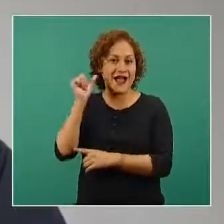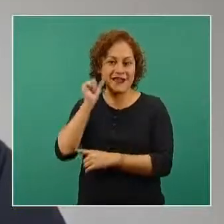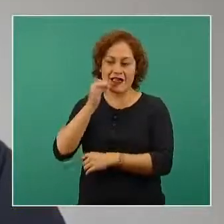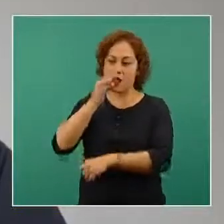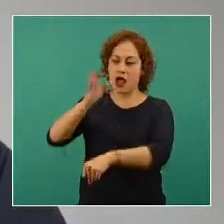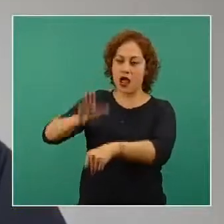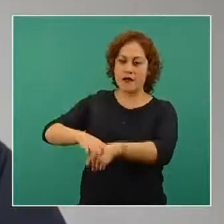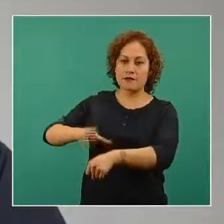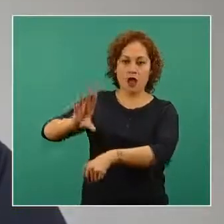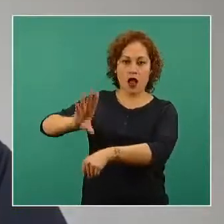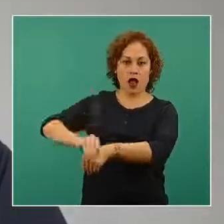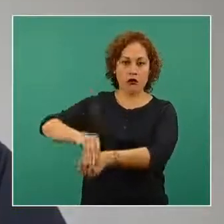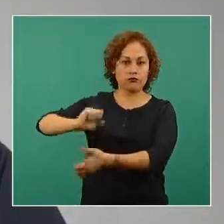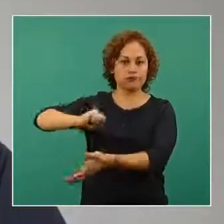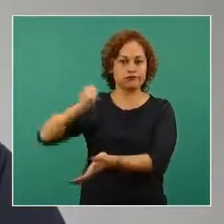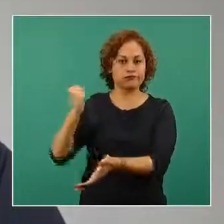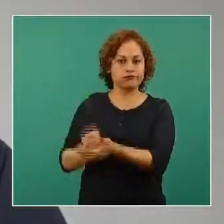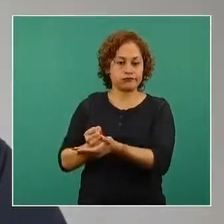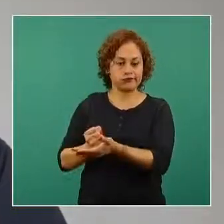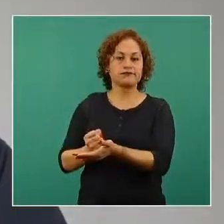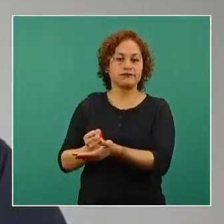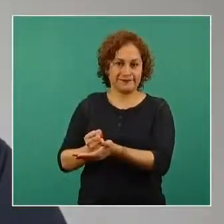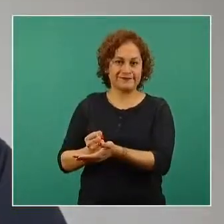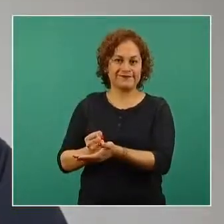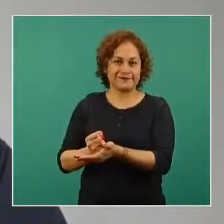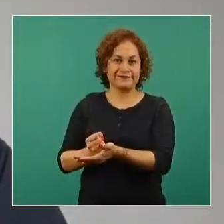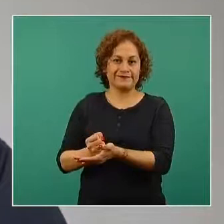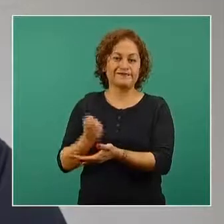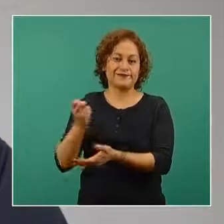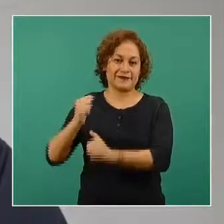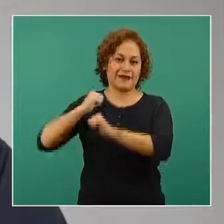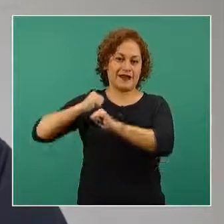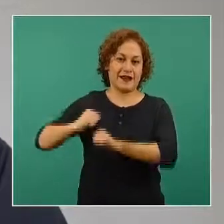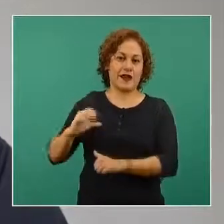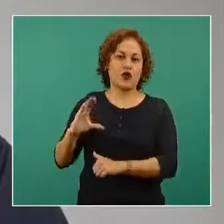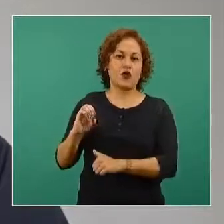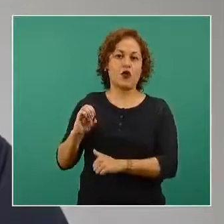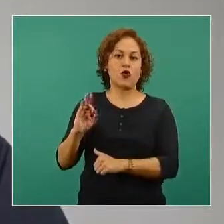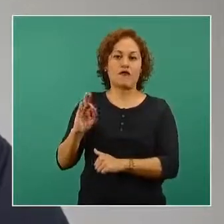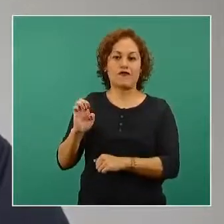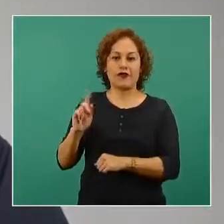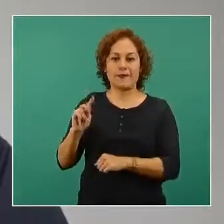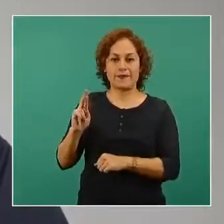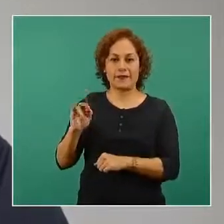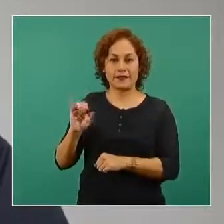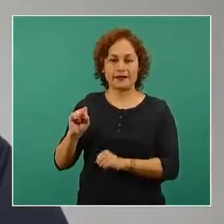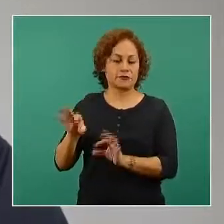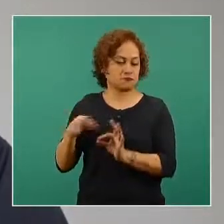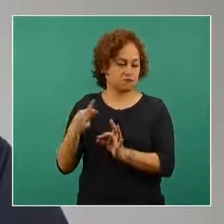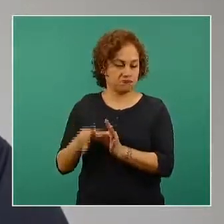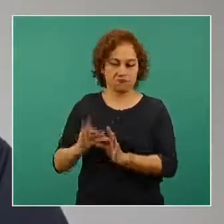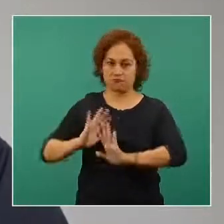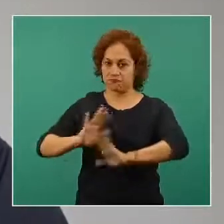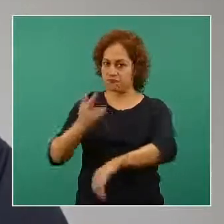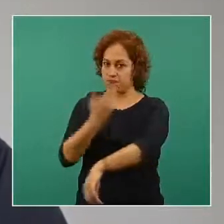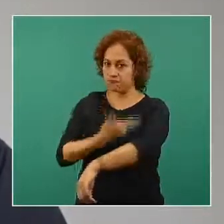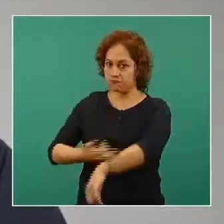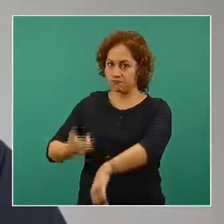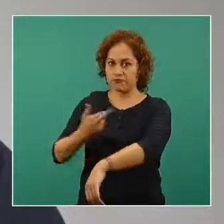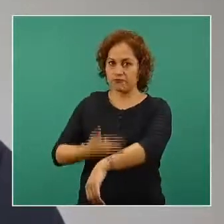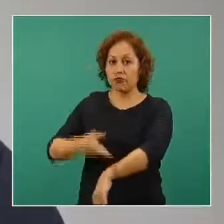el trámite que en este caso realiza la COFEPRIS quedó concluido y por lo tanto el día de hoy inicia